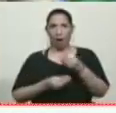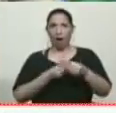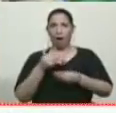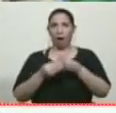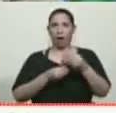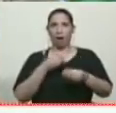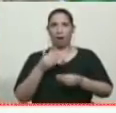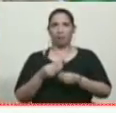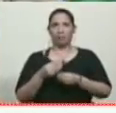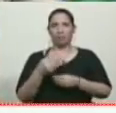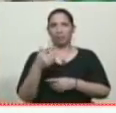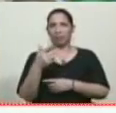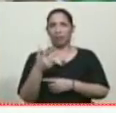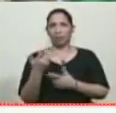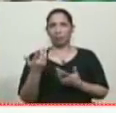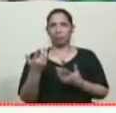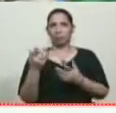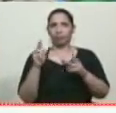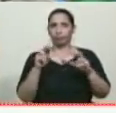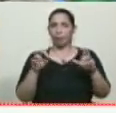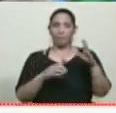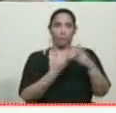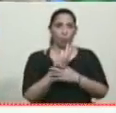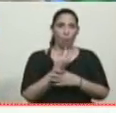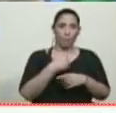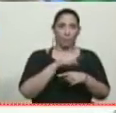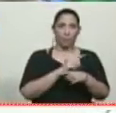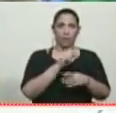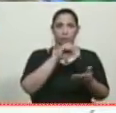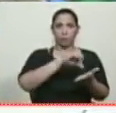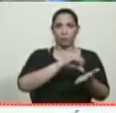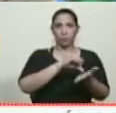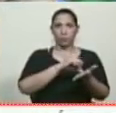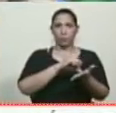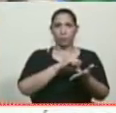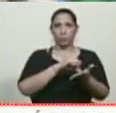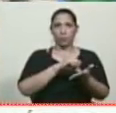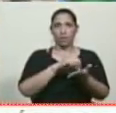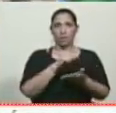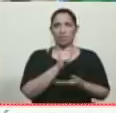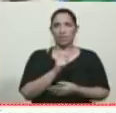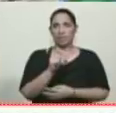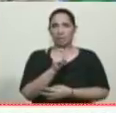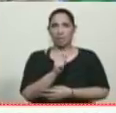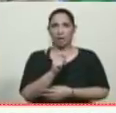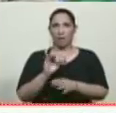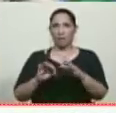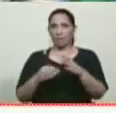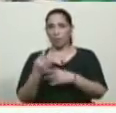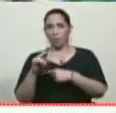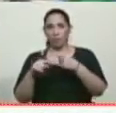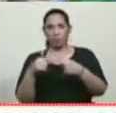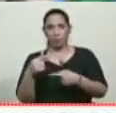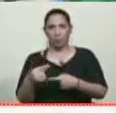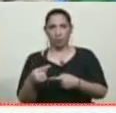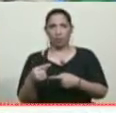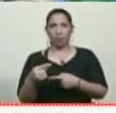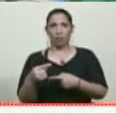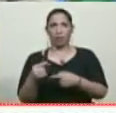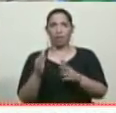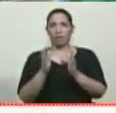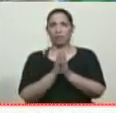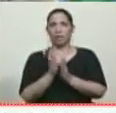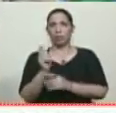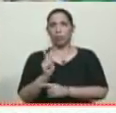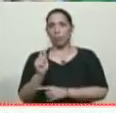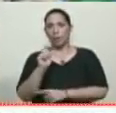consecutivas al oriente, funda primero una ciudad en Trinidad, San José de Oruña, funda después San Tomé de